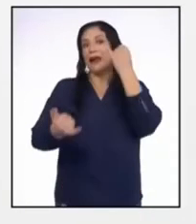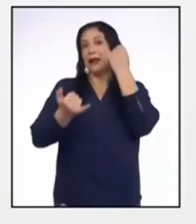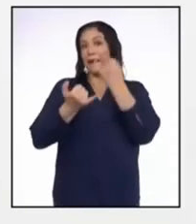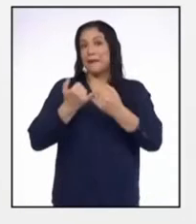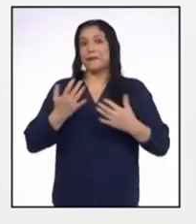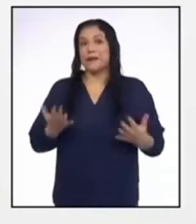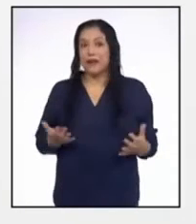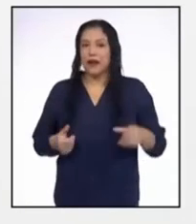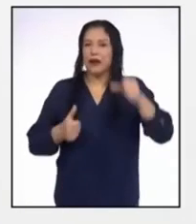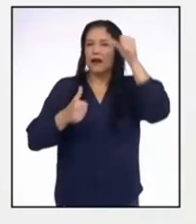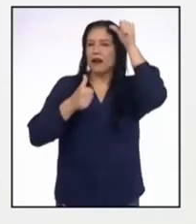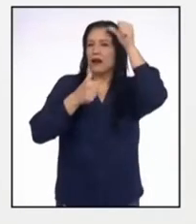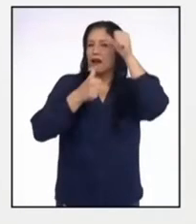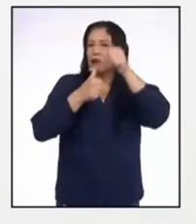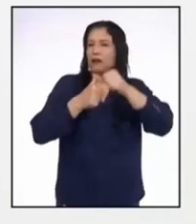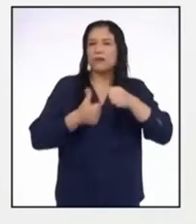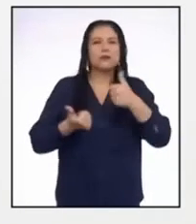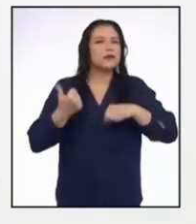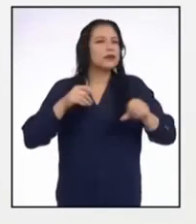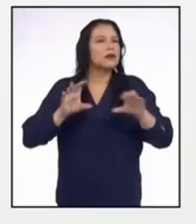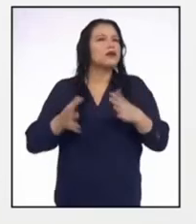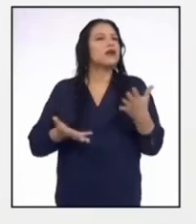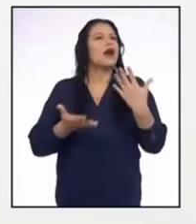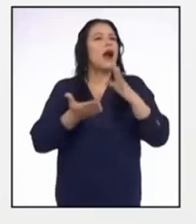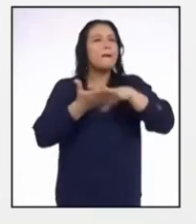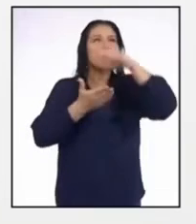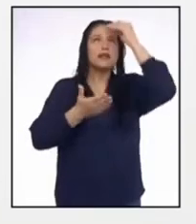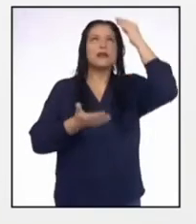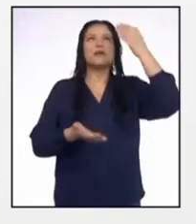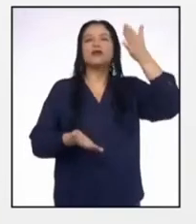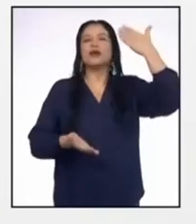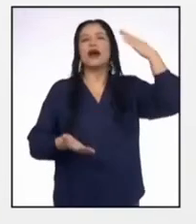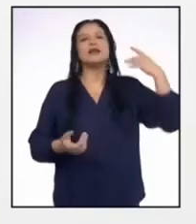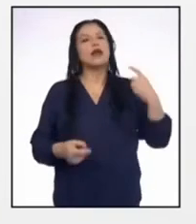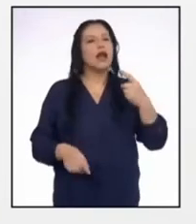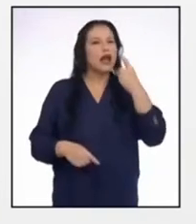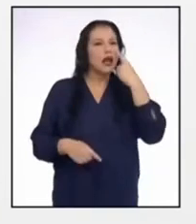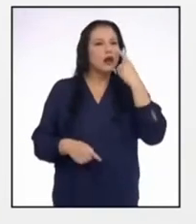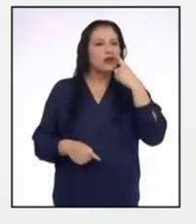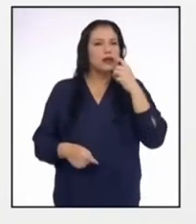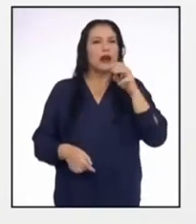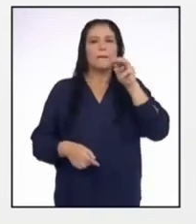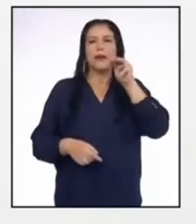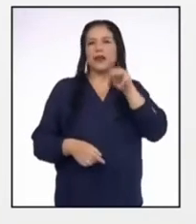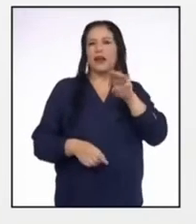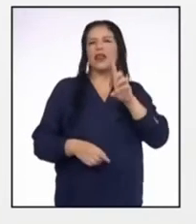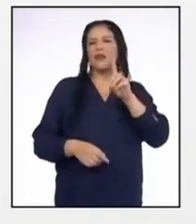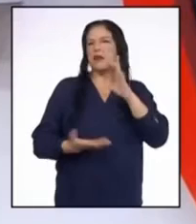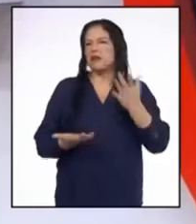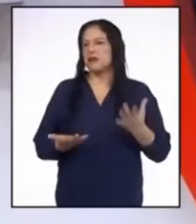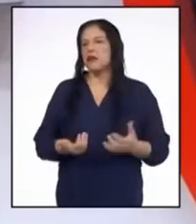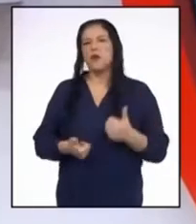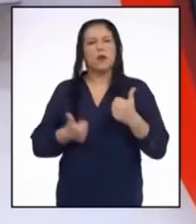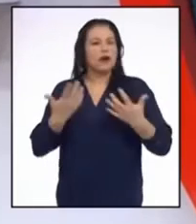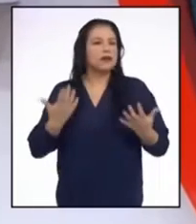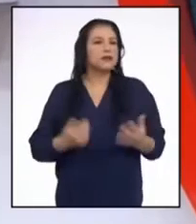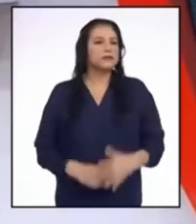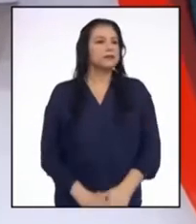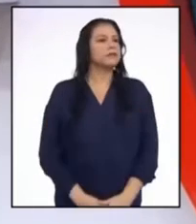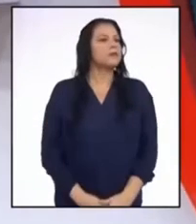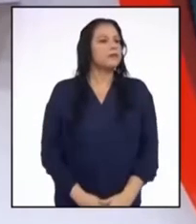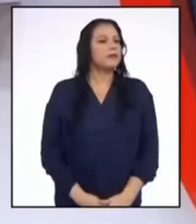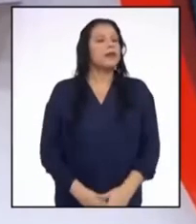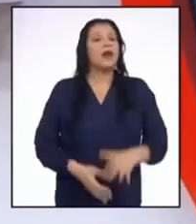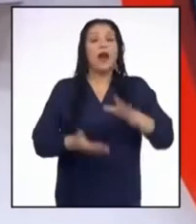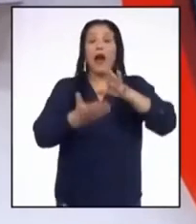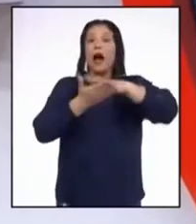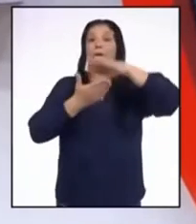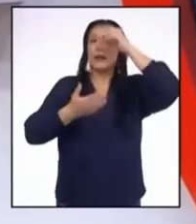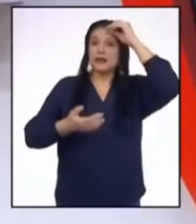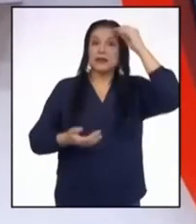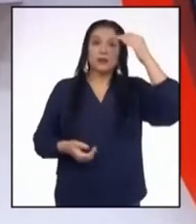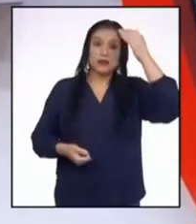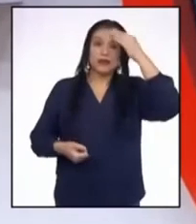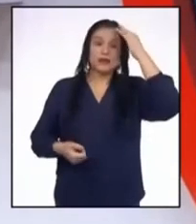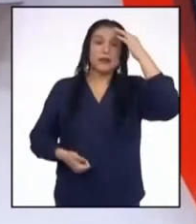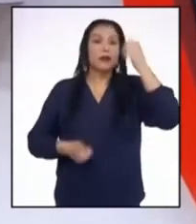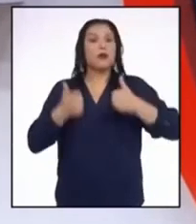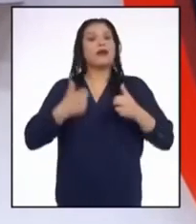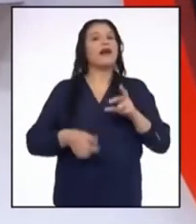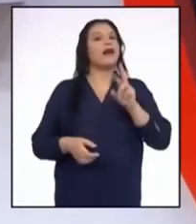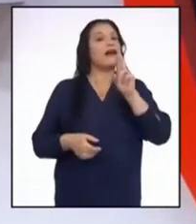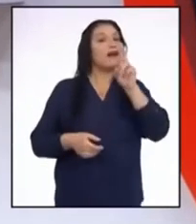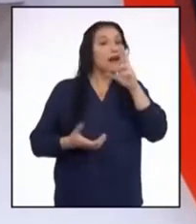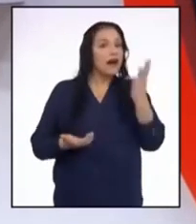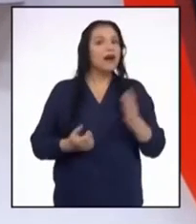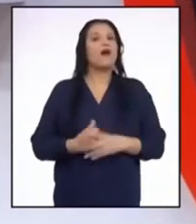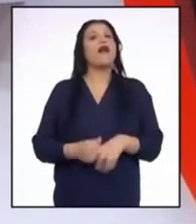Finalmente, recordemos la actividad donde aprendimos y conocimos las medidas de dispersión. Sí, profesora, aprendimos a determinar el